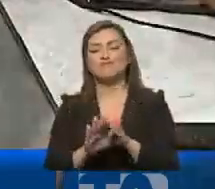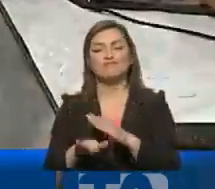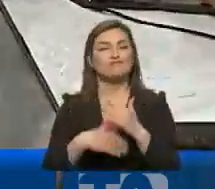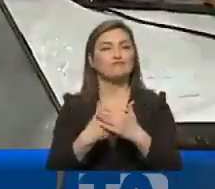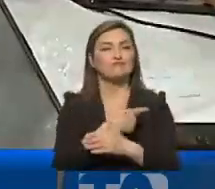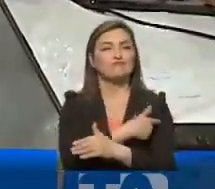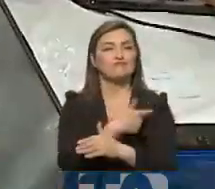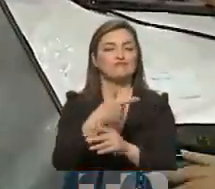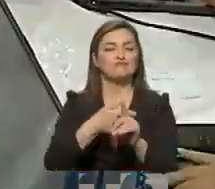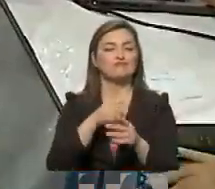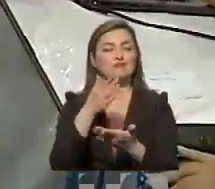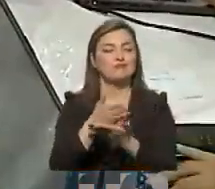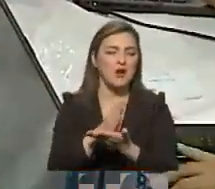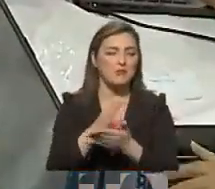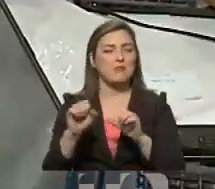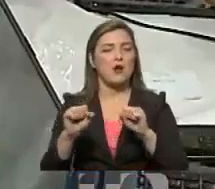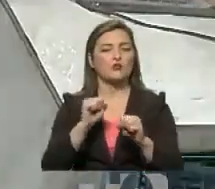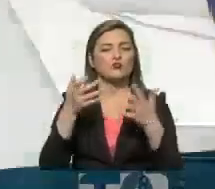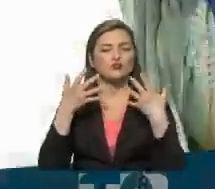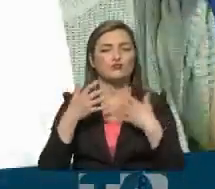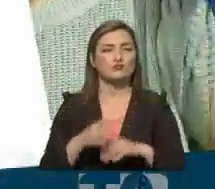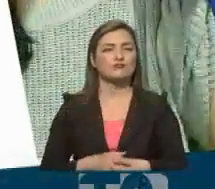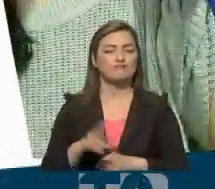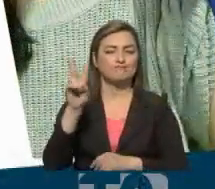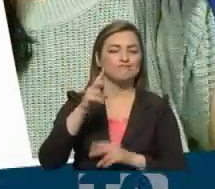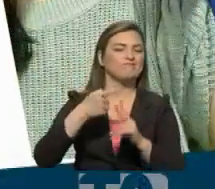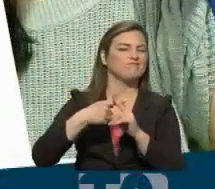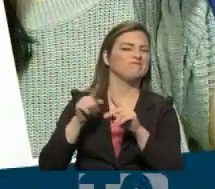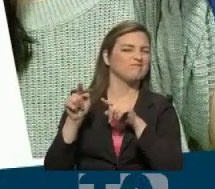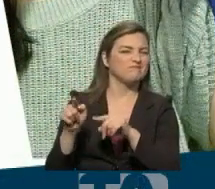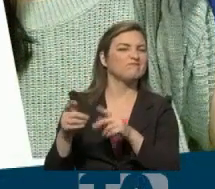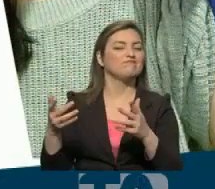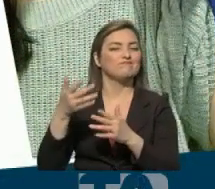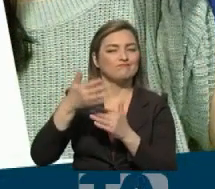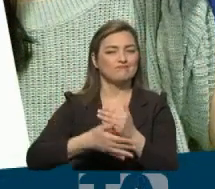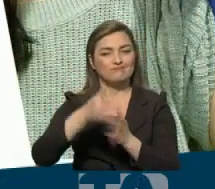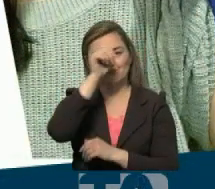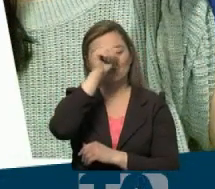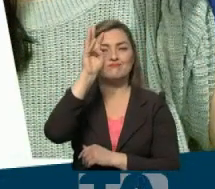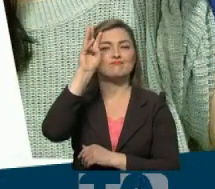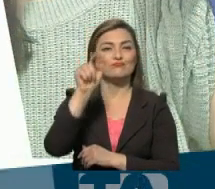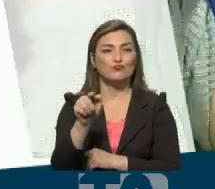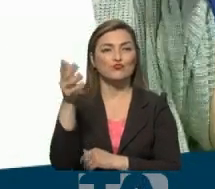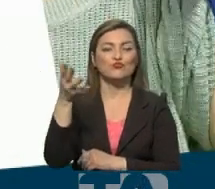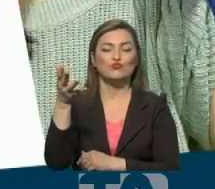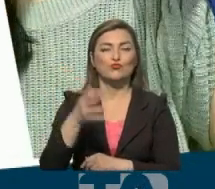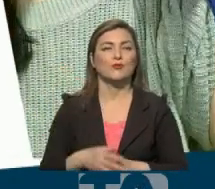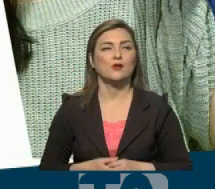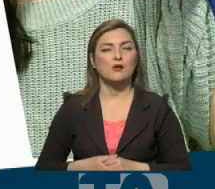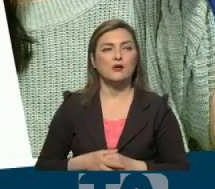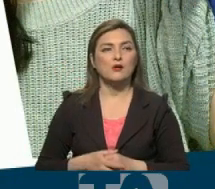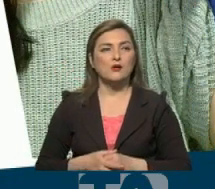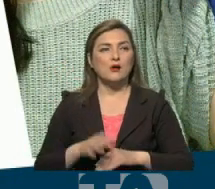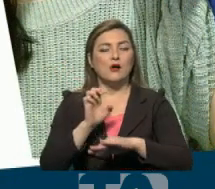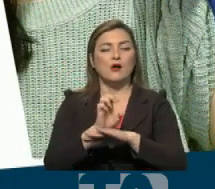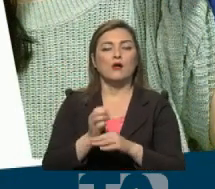este viernes inició este proceso en guayaquil aquí serán inoculados hasta este domingo 6 mil profesores en el país